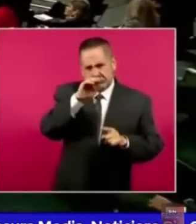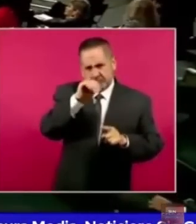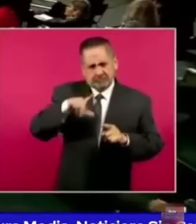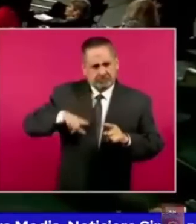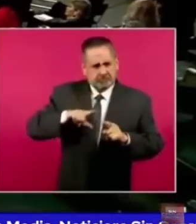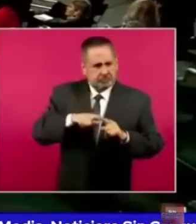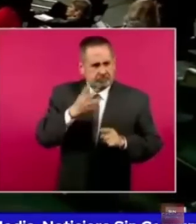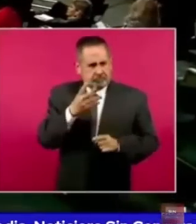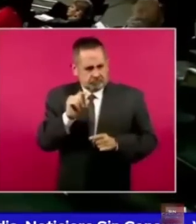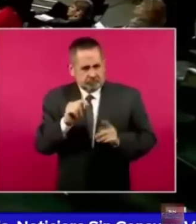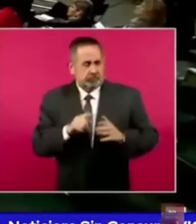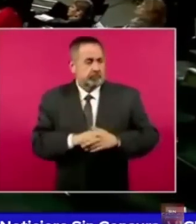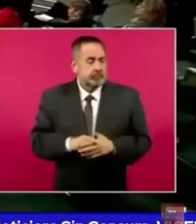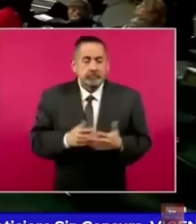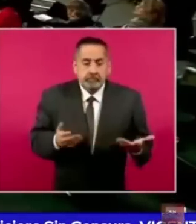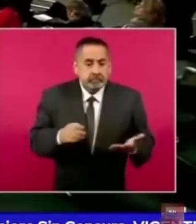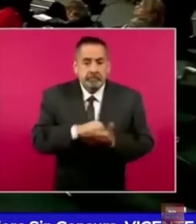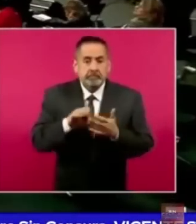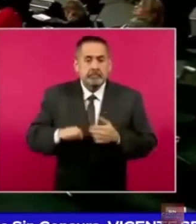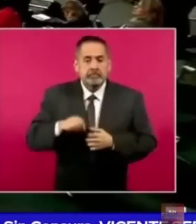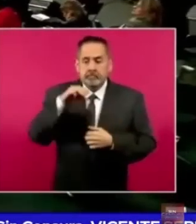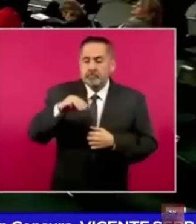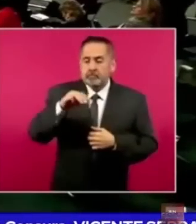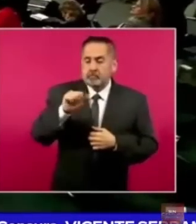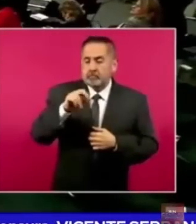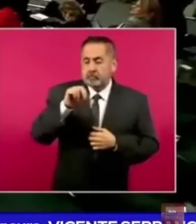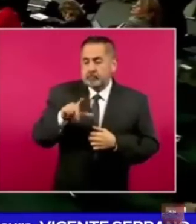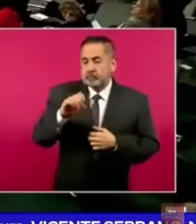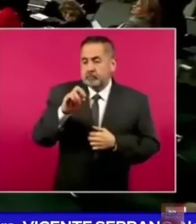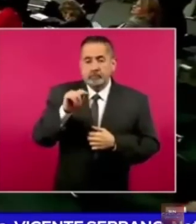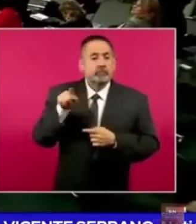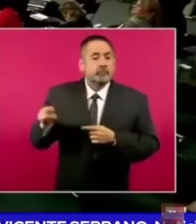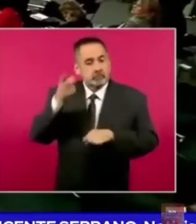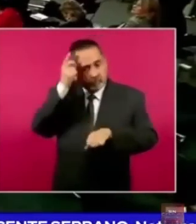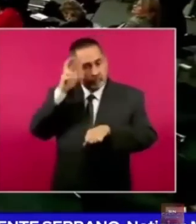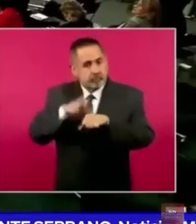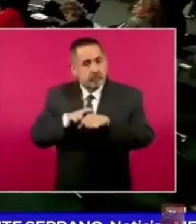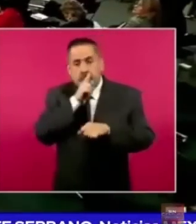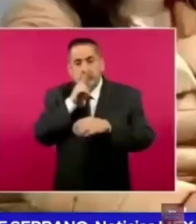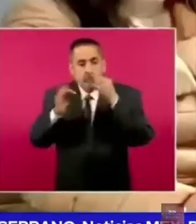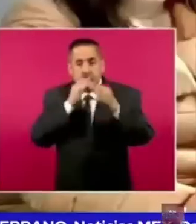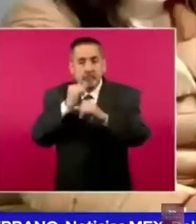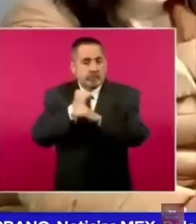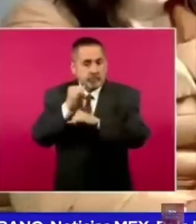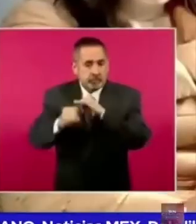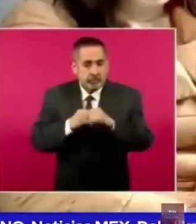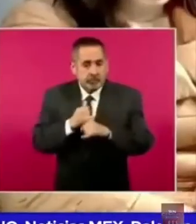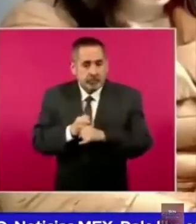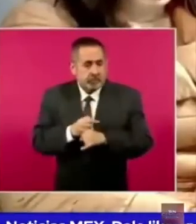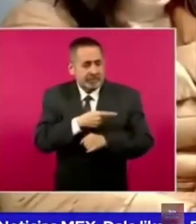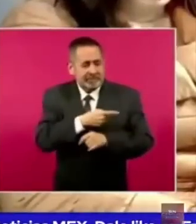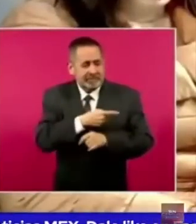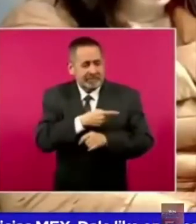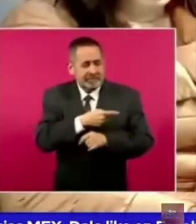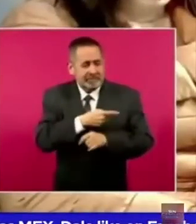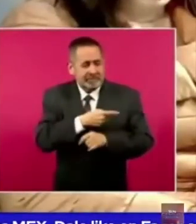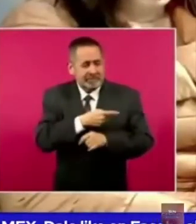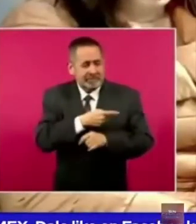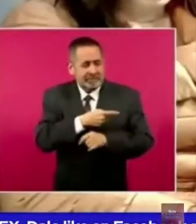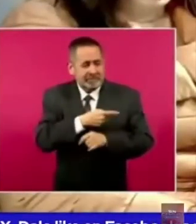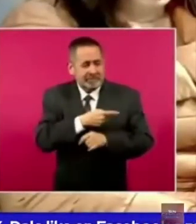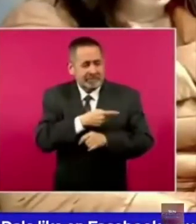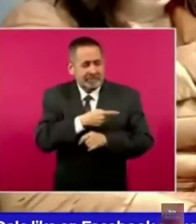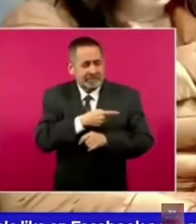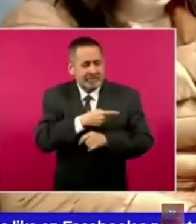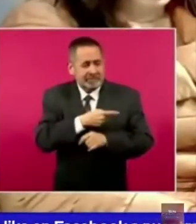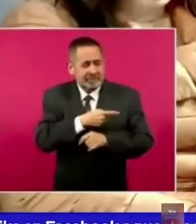caso de, por ejemplo, Manuel Ortiz, que era director de Noticias Internacionales, El acoso llegó a tal extremo por